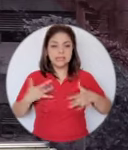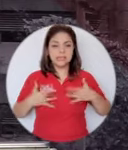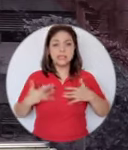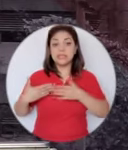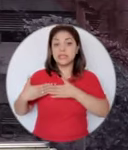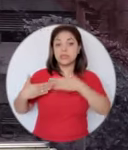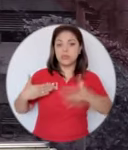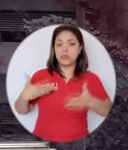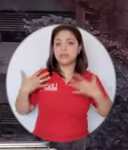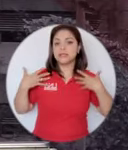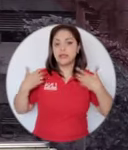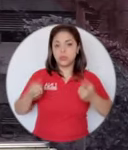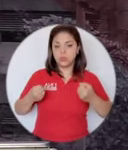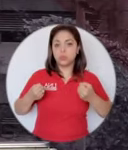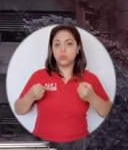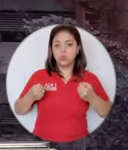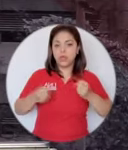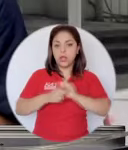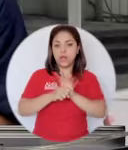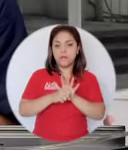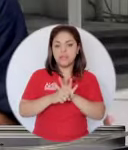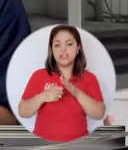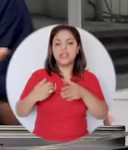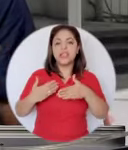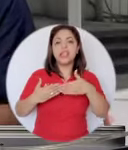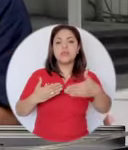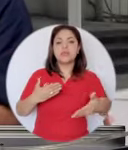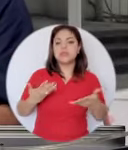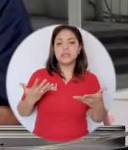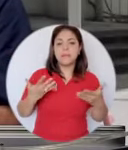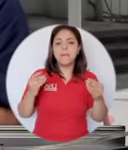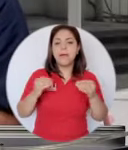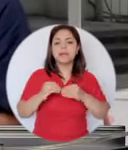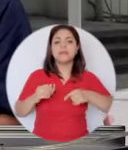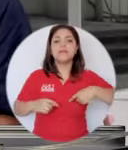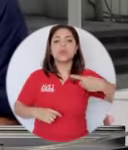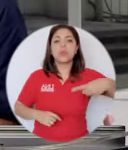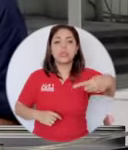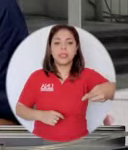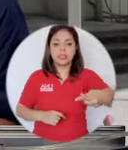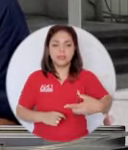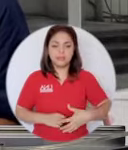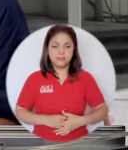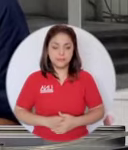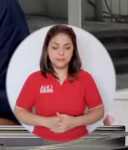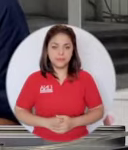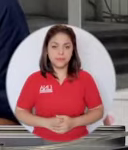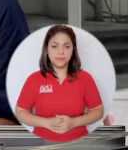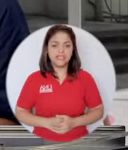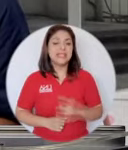enfermedad? Bueno, lo más normal es que las personas,